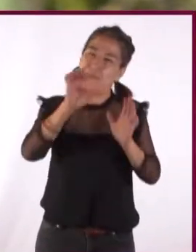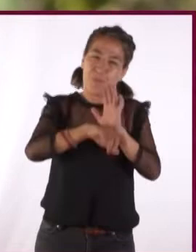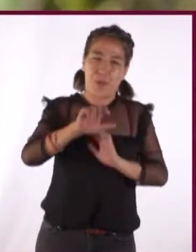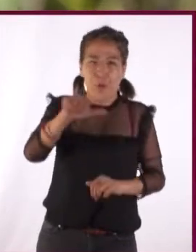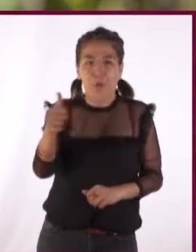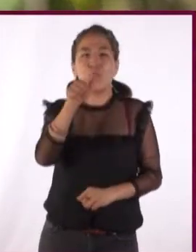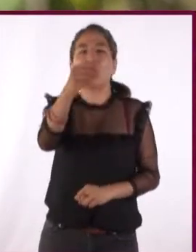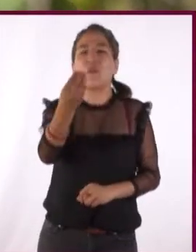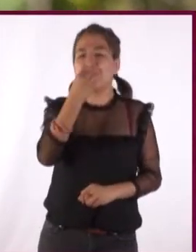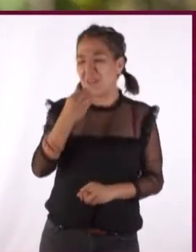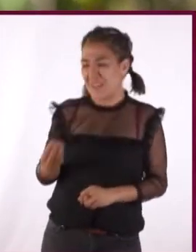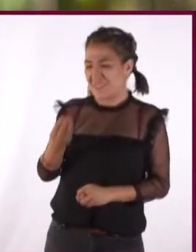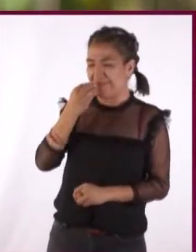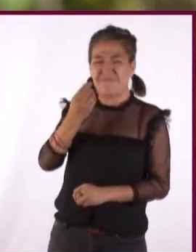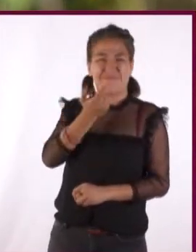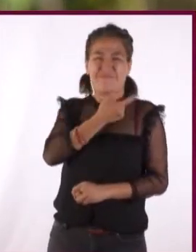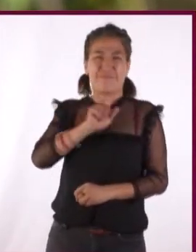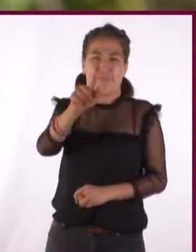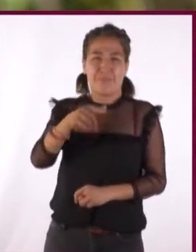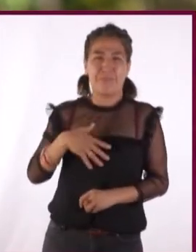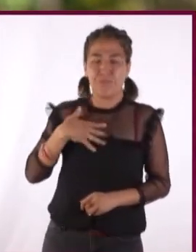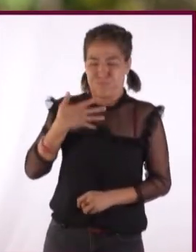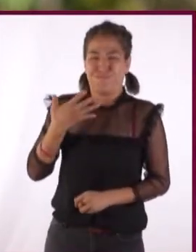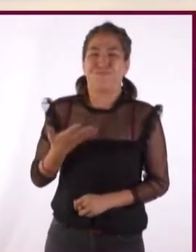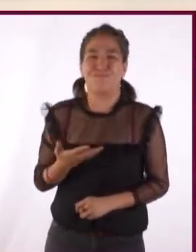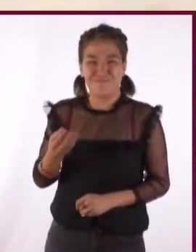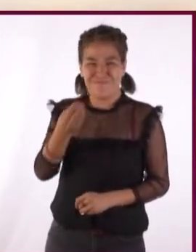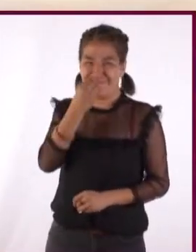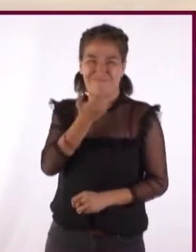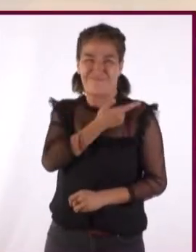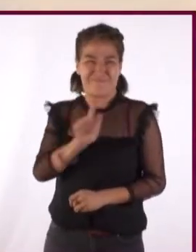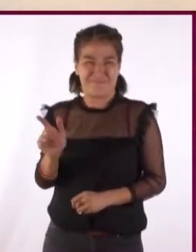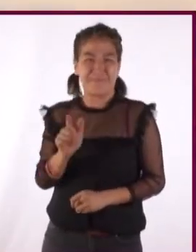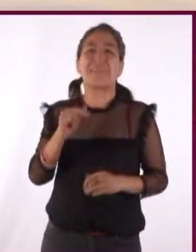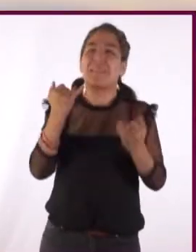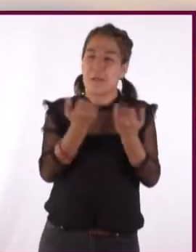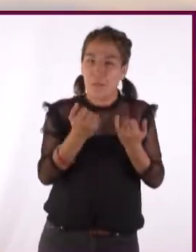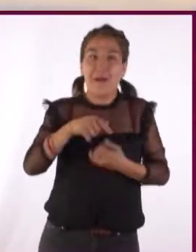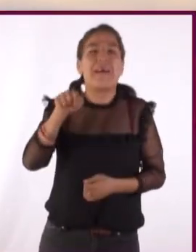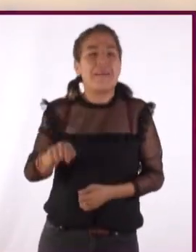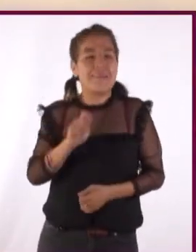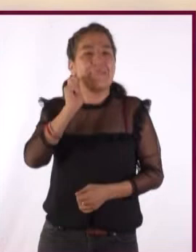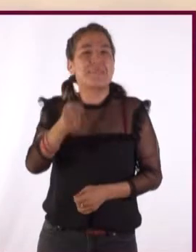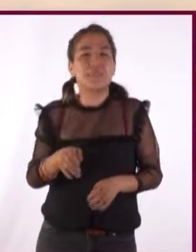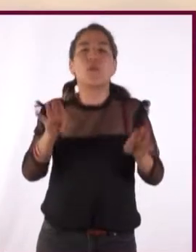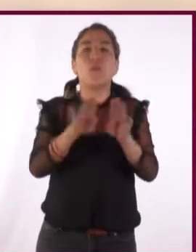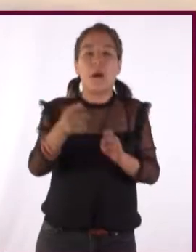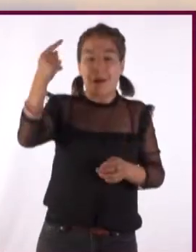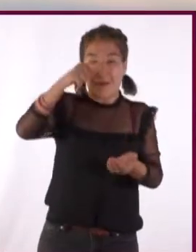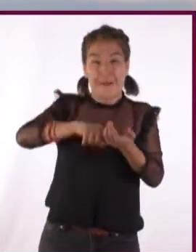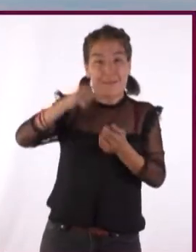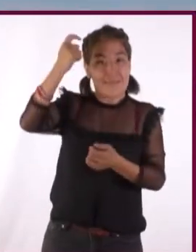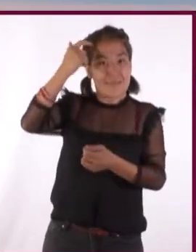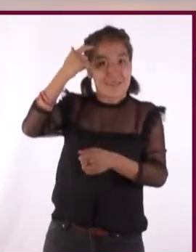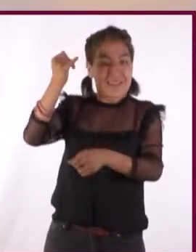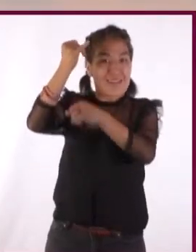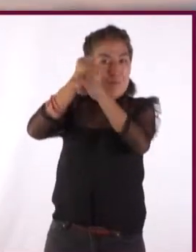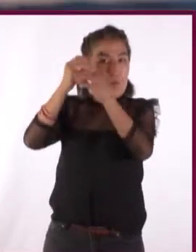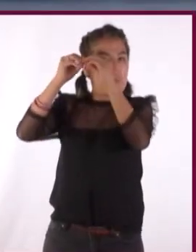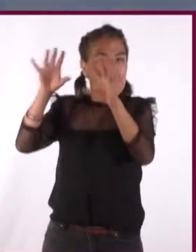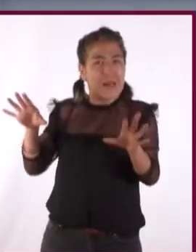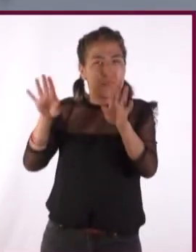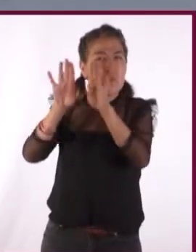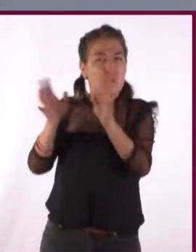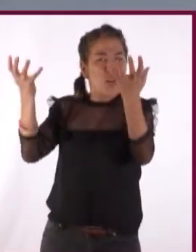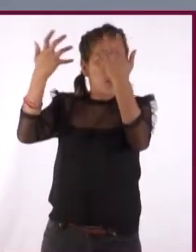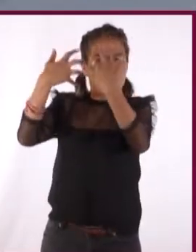nos gusta, nuestro cuerpo genera náuseas, por ejemplo, ¿no? Y todo eso le da información al cuerpo